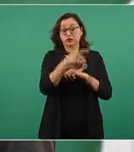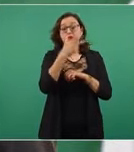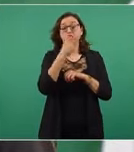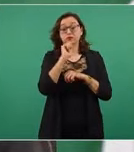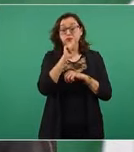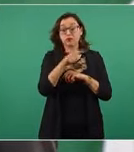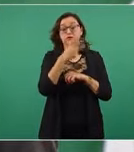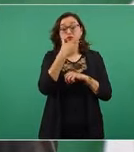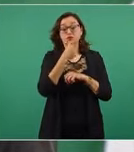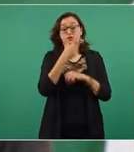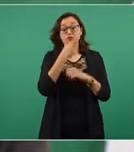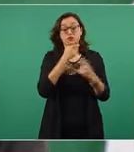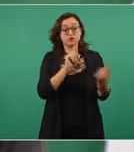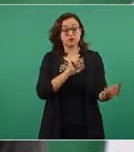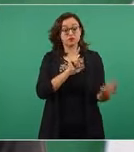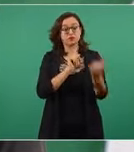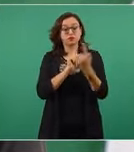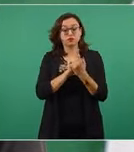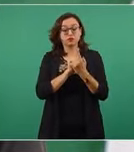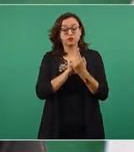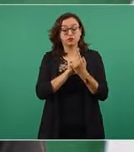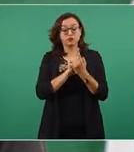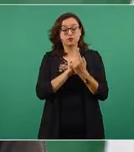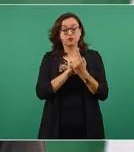Oiga, fíjese que mi papá